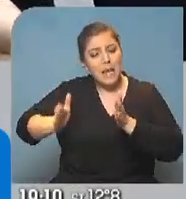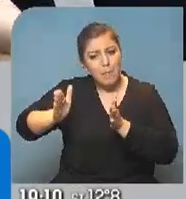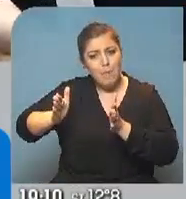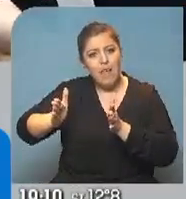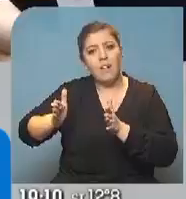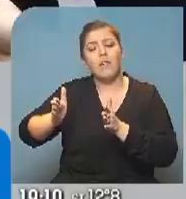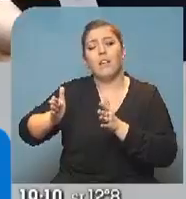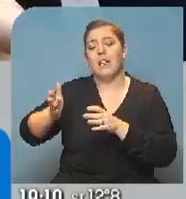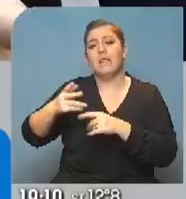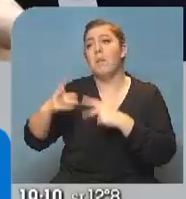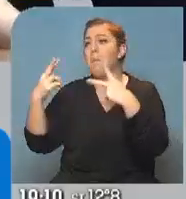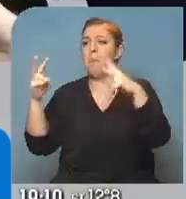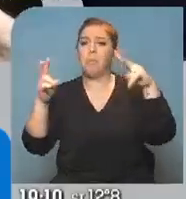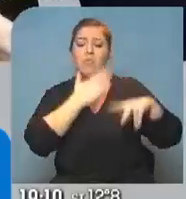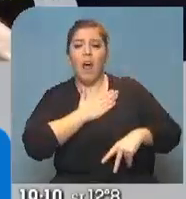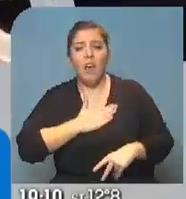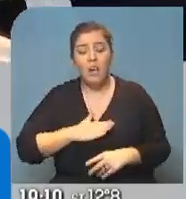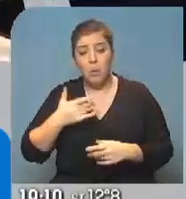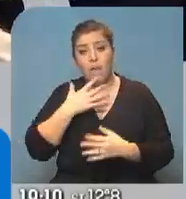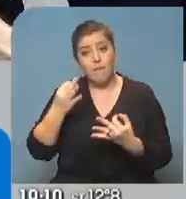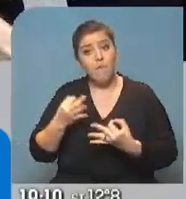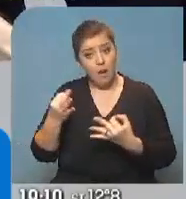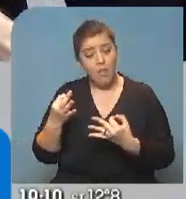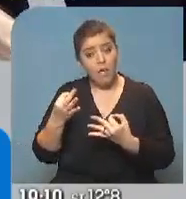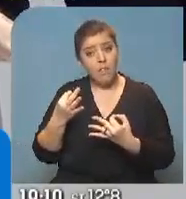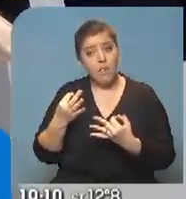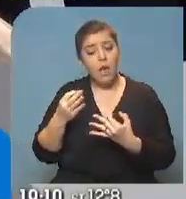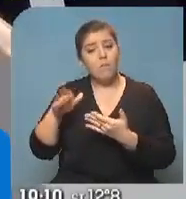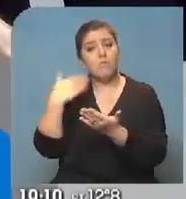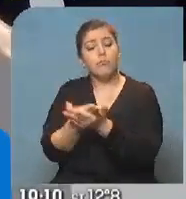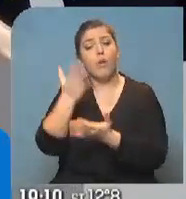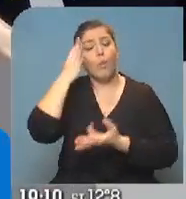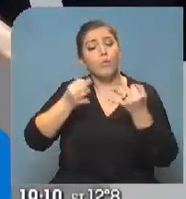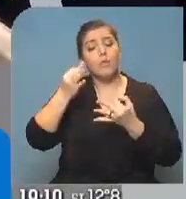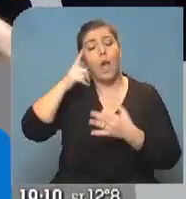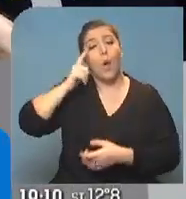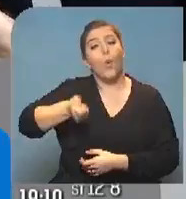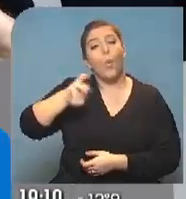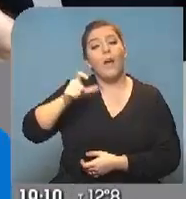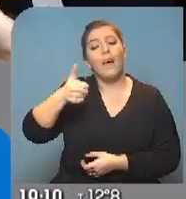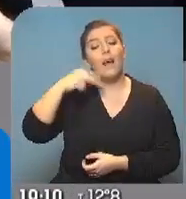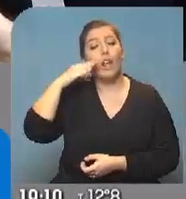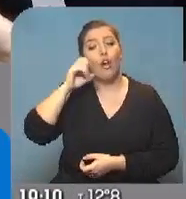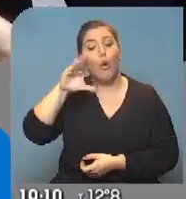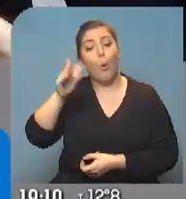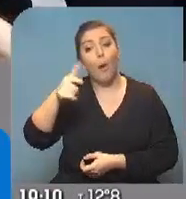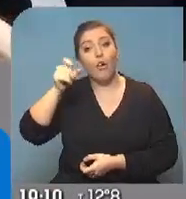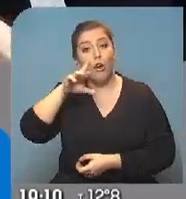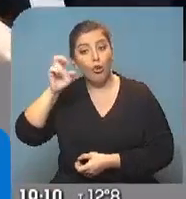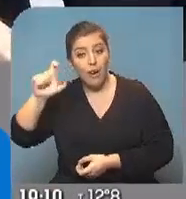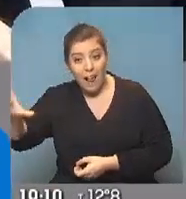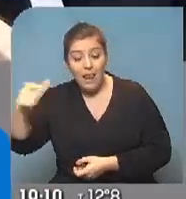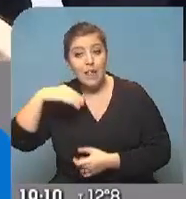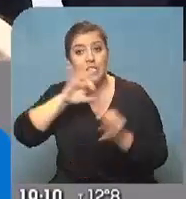molestia es cierto que se curso un exhorto judicial librado por el juez canicoba corral que llegó a moscú en tiempo y